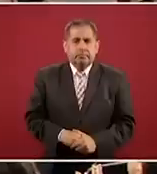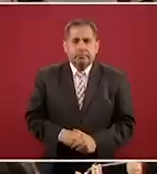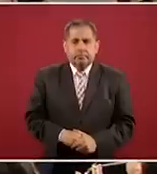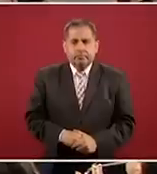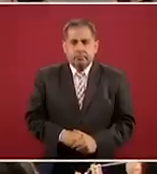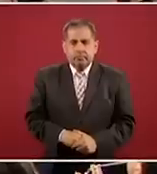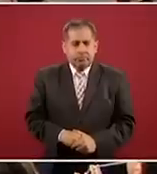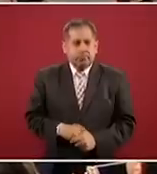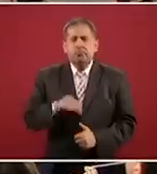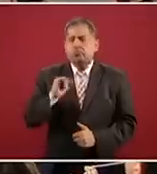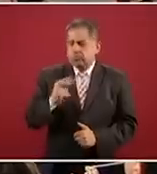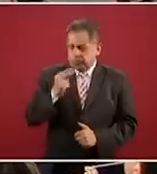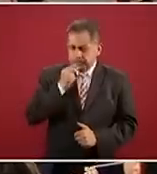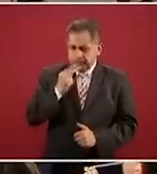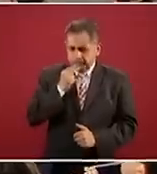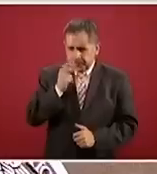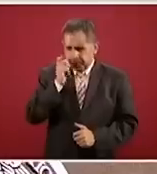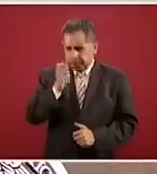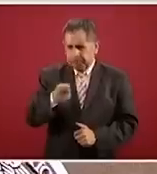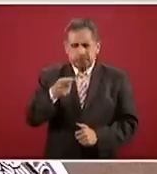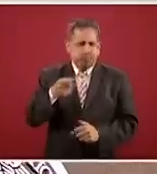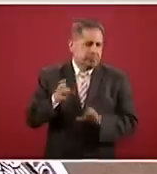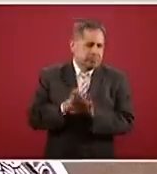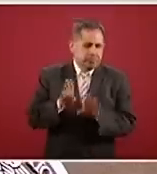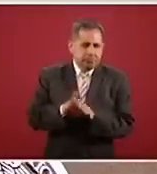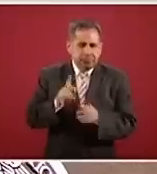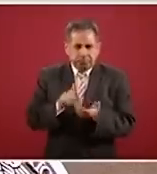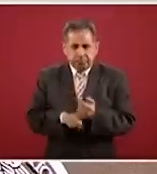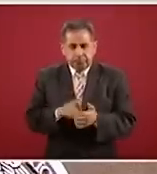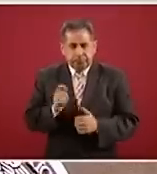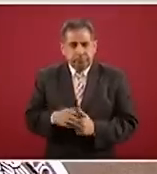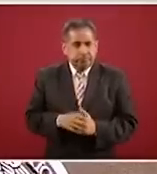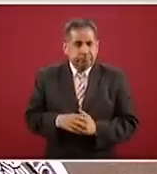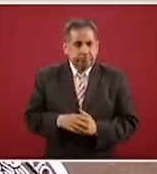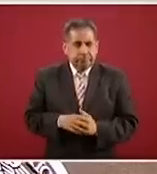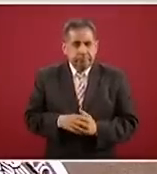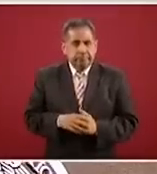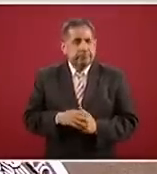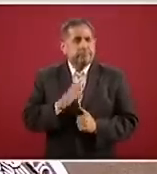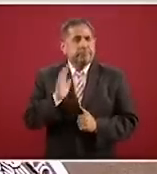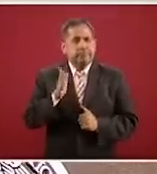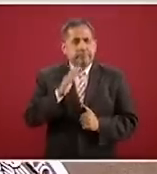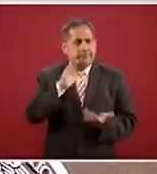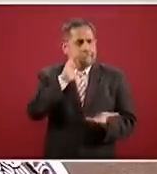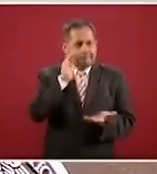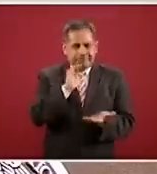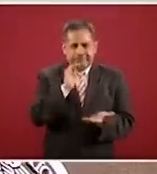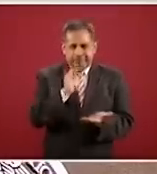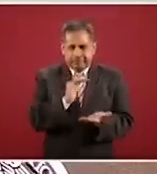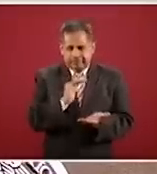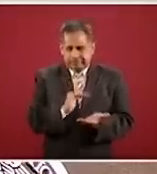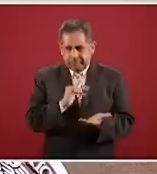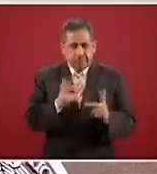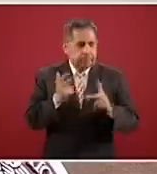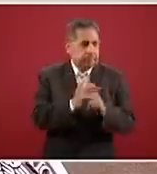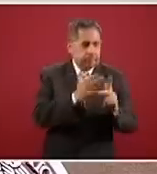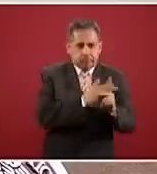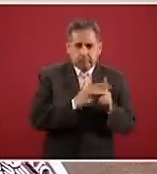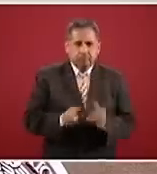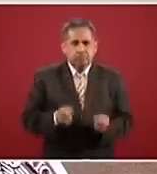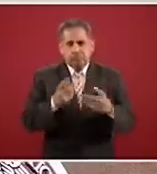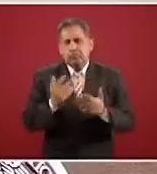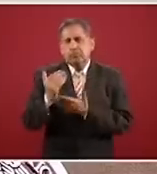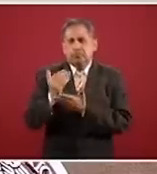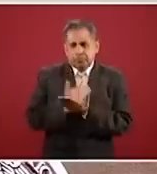Ha funcionado en el sentido de que se han ido reduciendo el número de